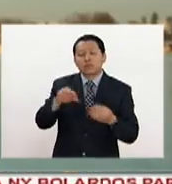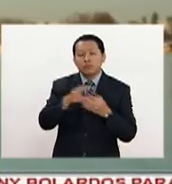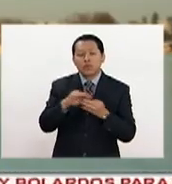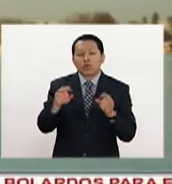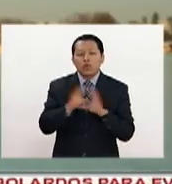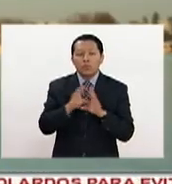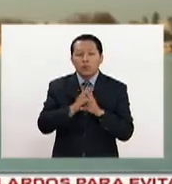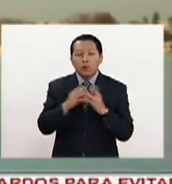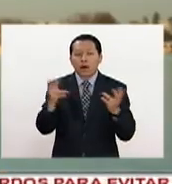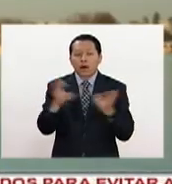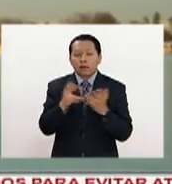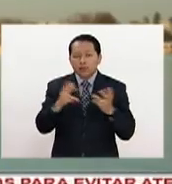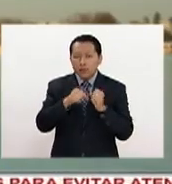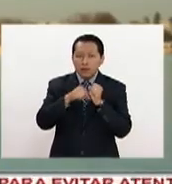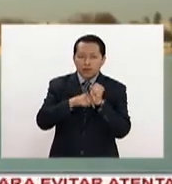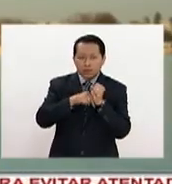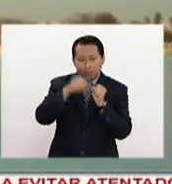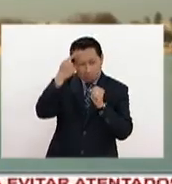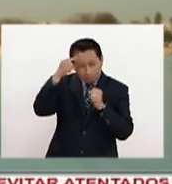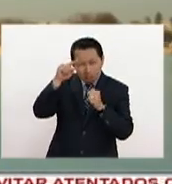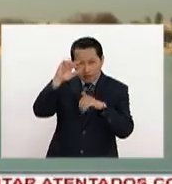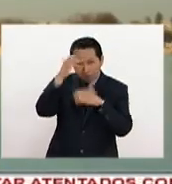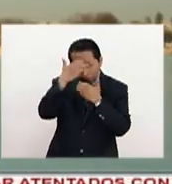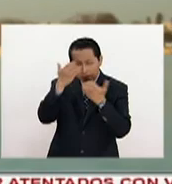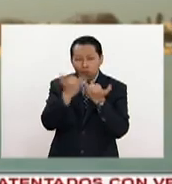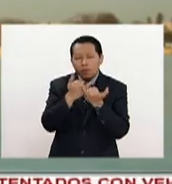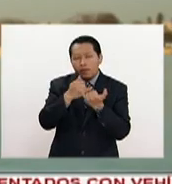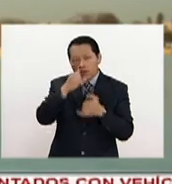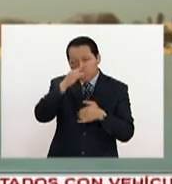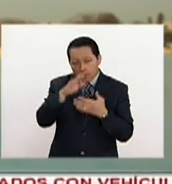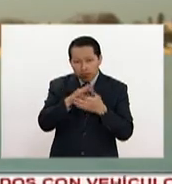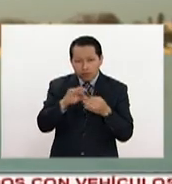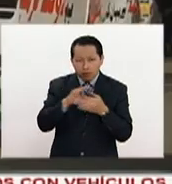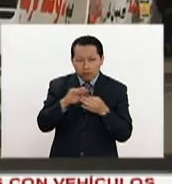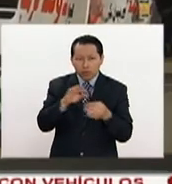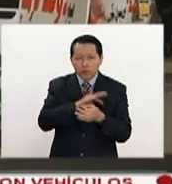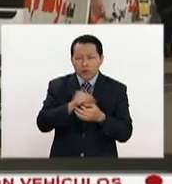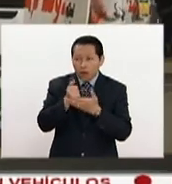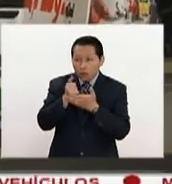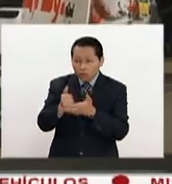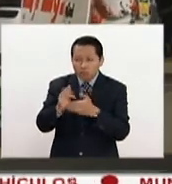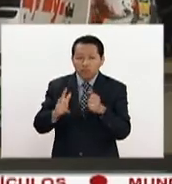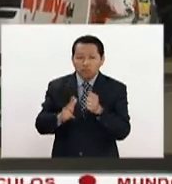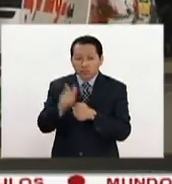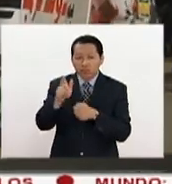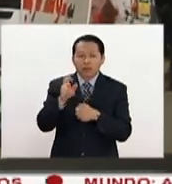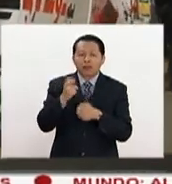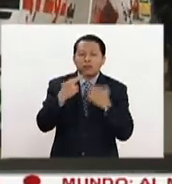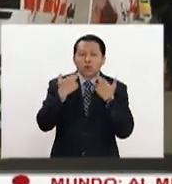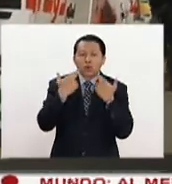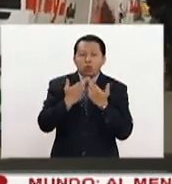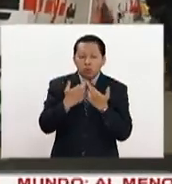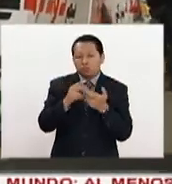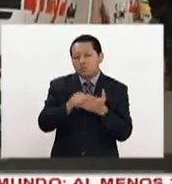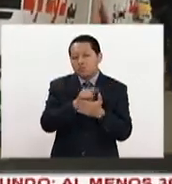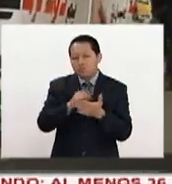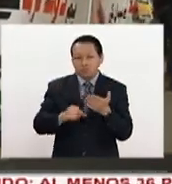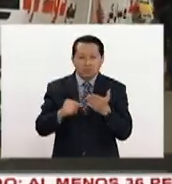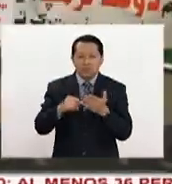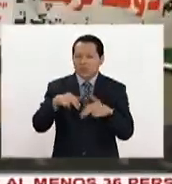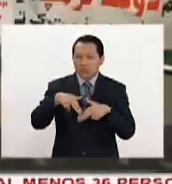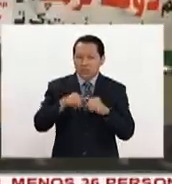de fungir como refugio para terroristas y de amenazar con recortar los fondos de ayuda. La reunión fue privada y ninguna de las partes